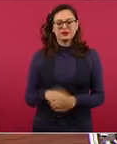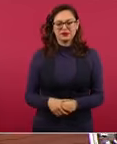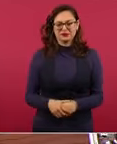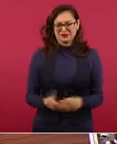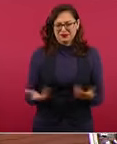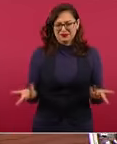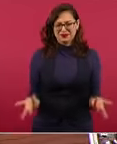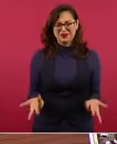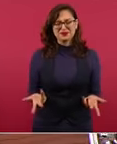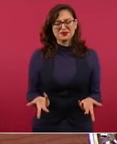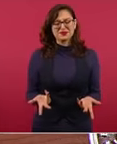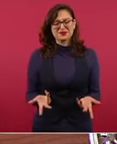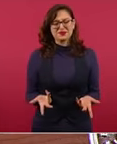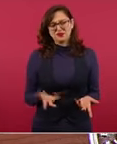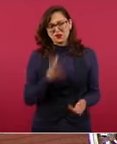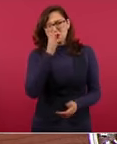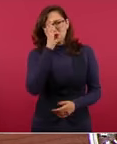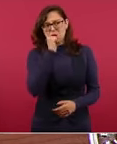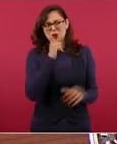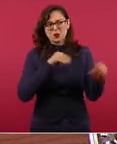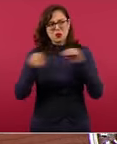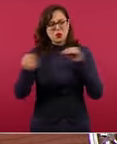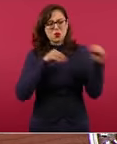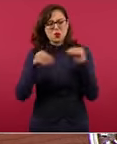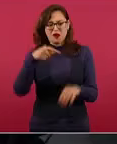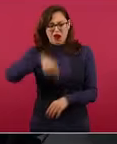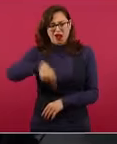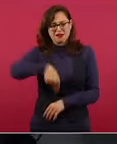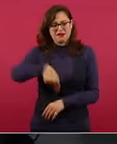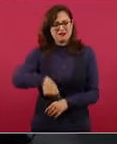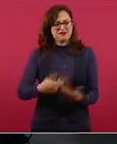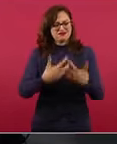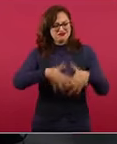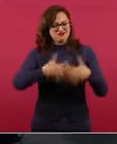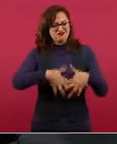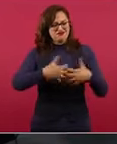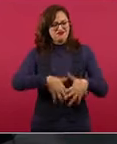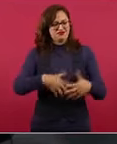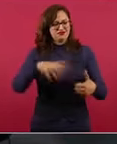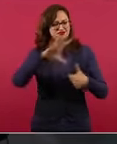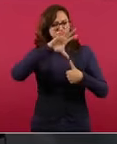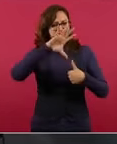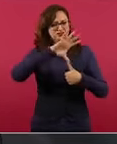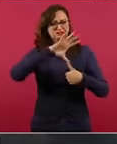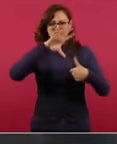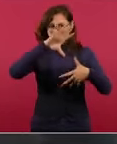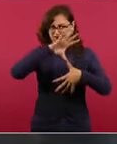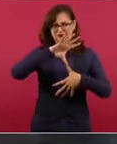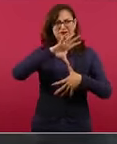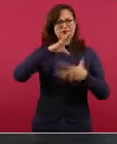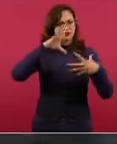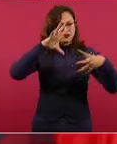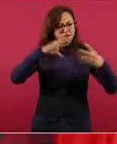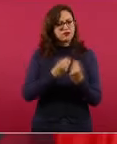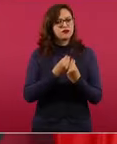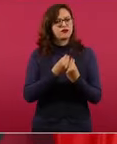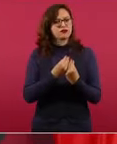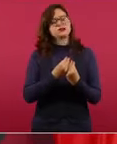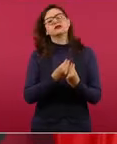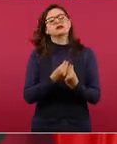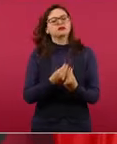producir en américa del norte y en toda américa y